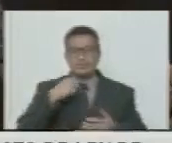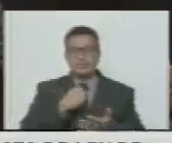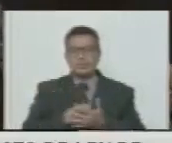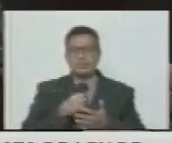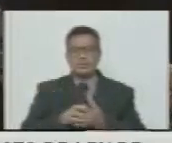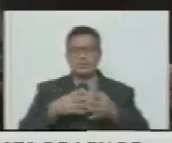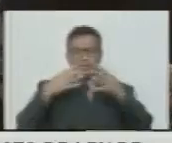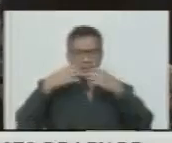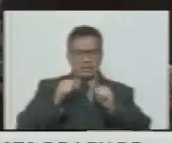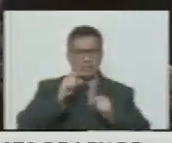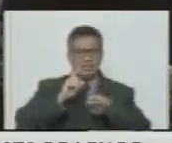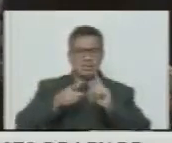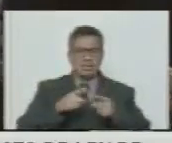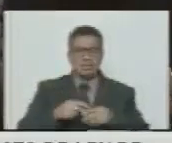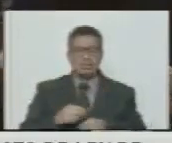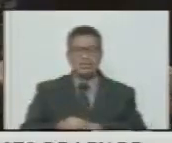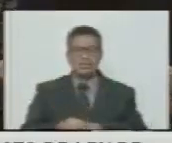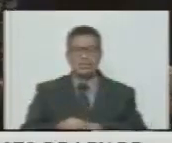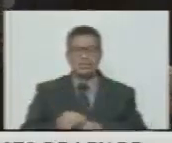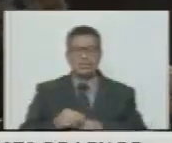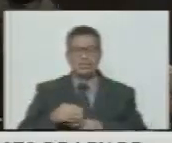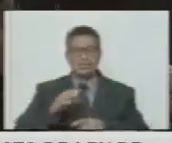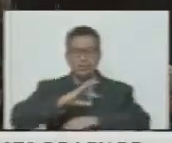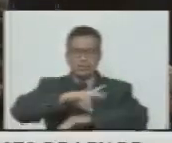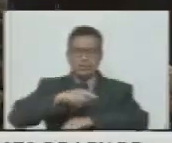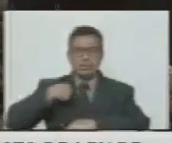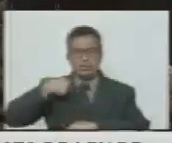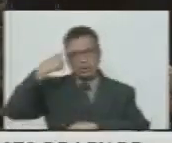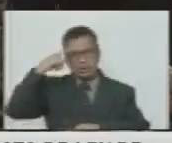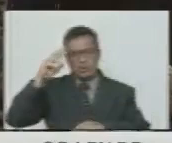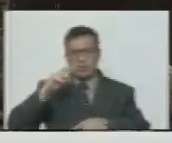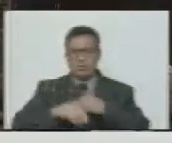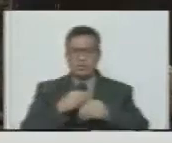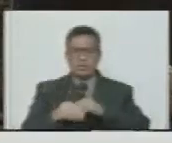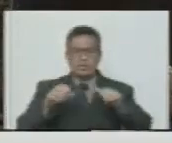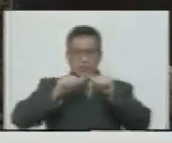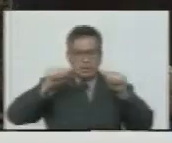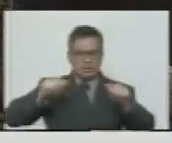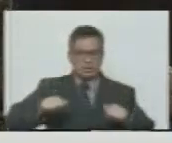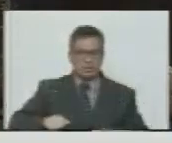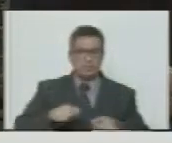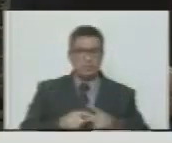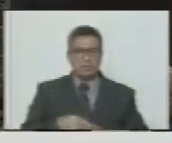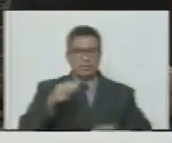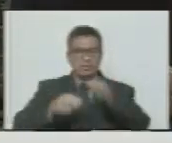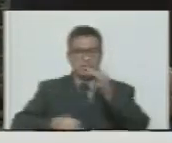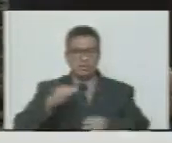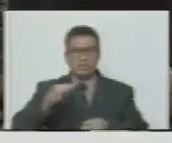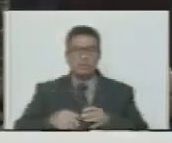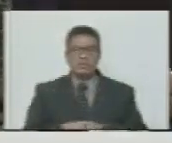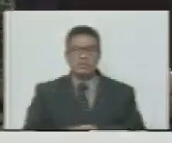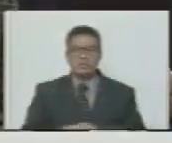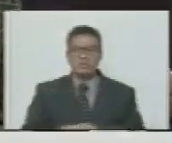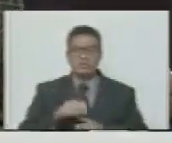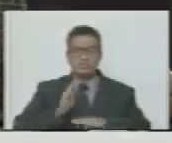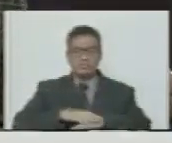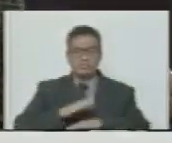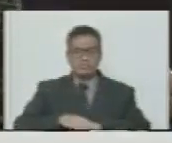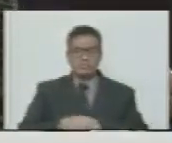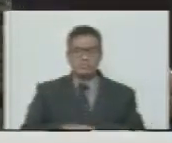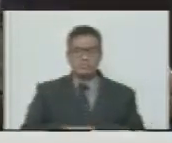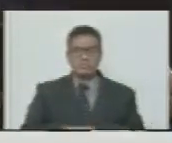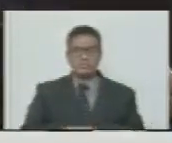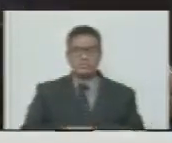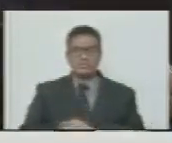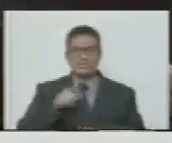llamarlo, penal, si ha estado involucrado en algún hecho delictivo, todo lo que registre el sistema de justicia. Y en función